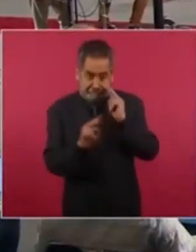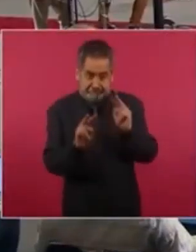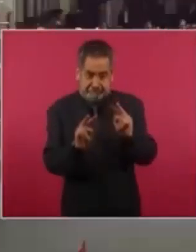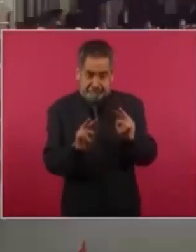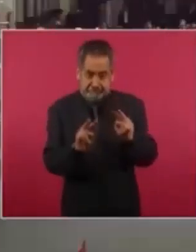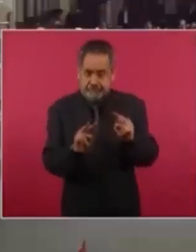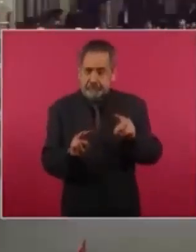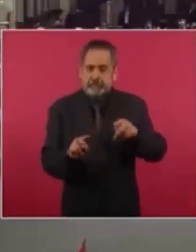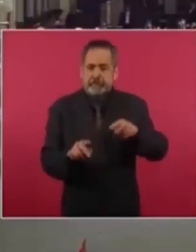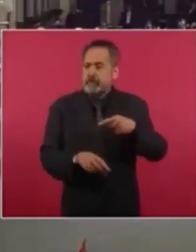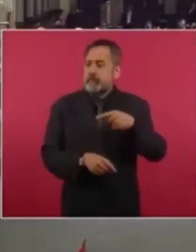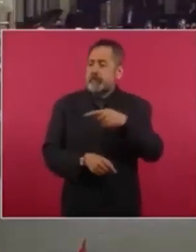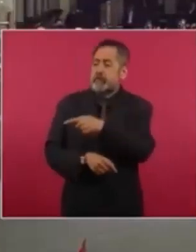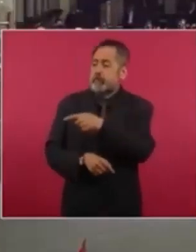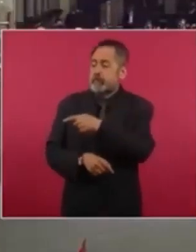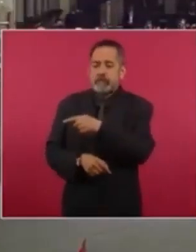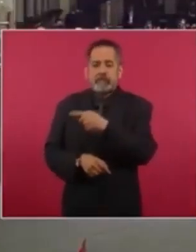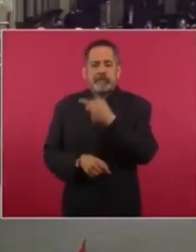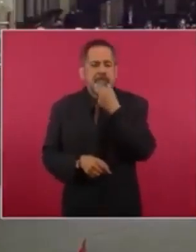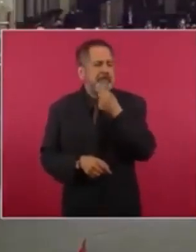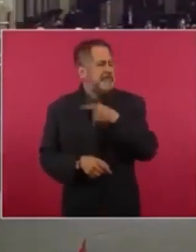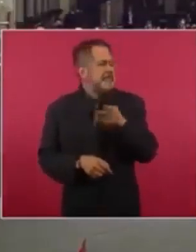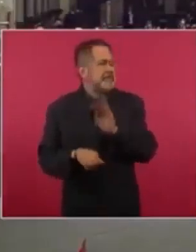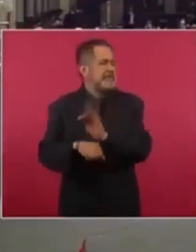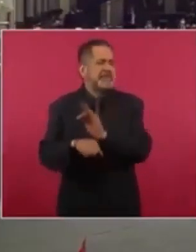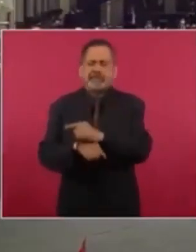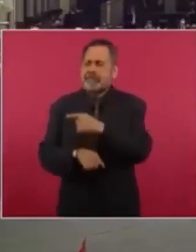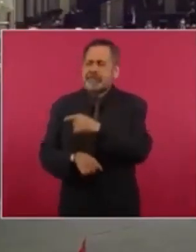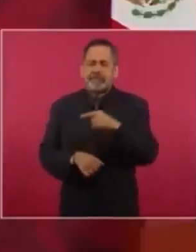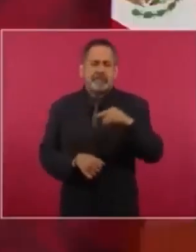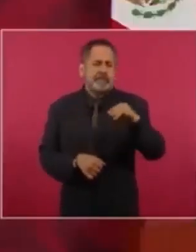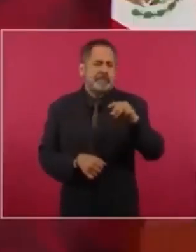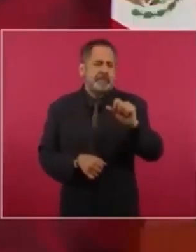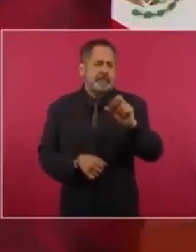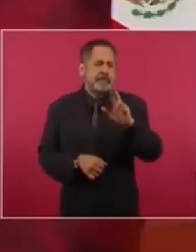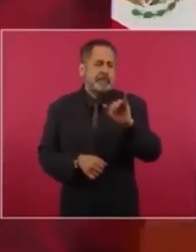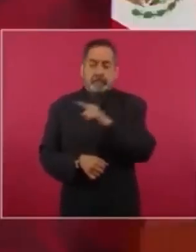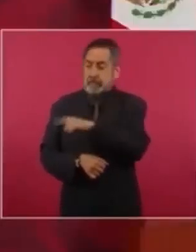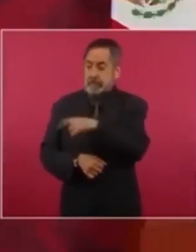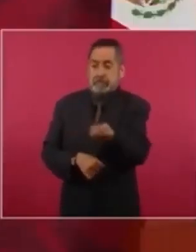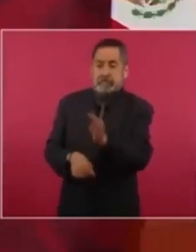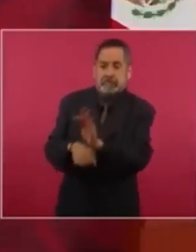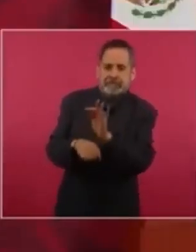Este es el que defiende, ¿cómo se llama? Marín.